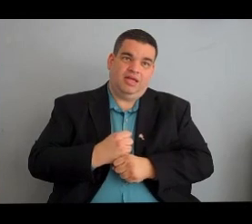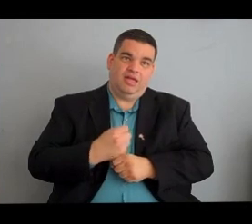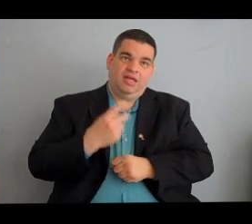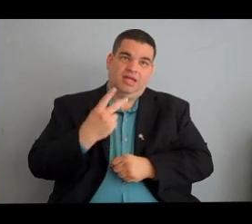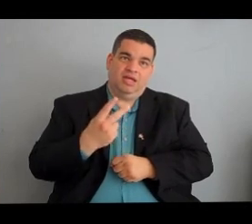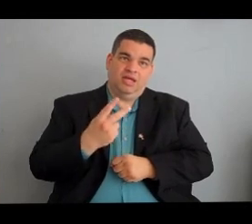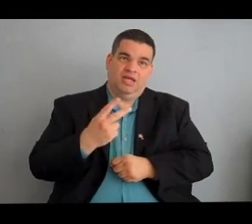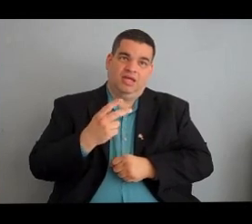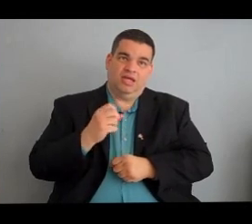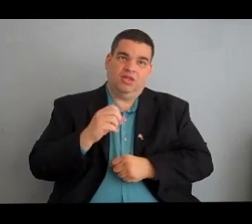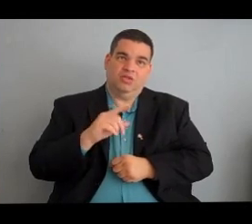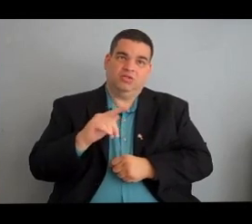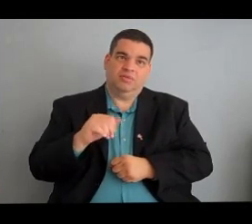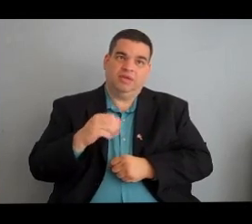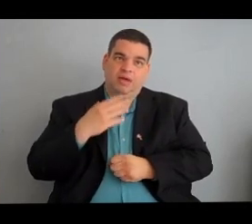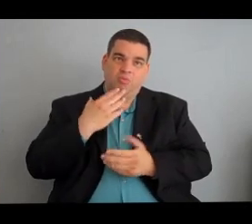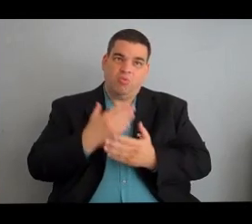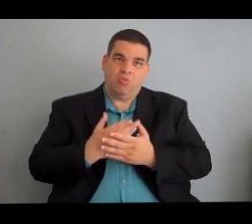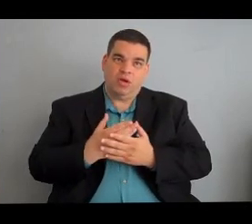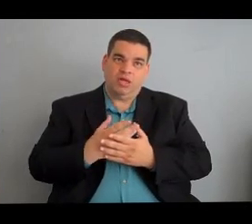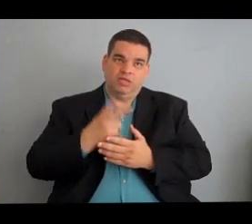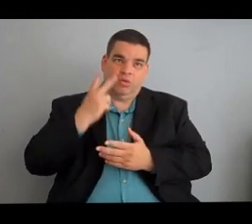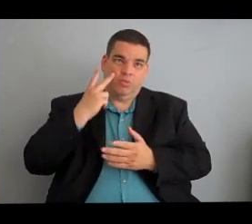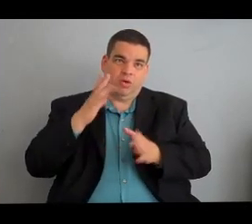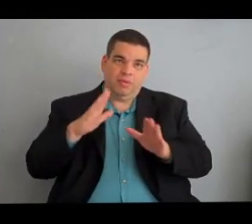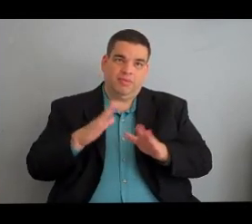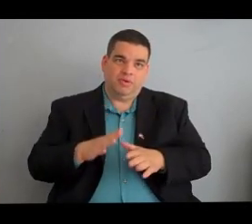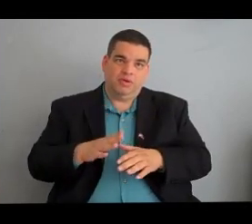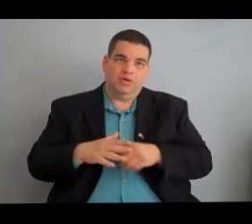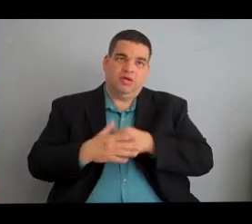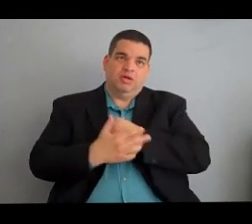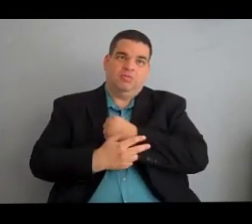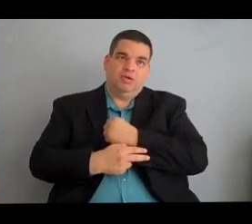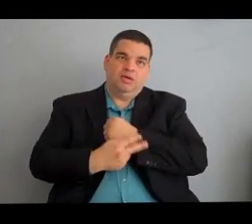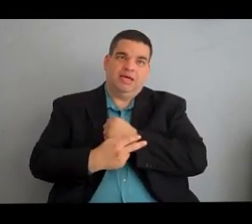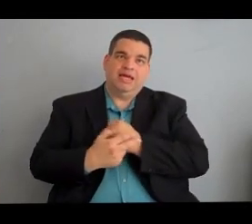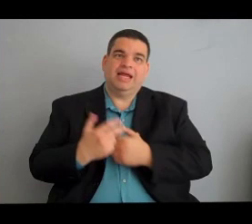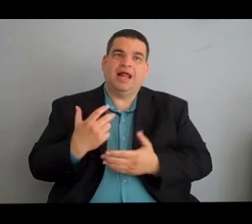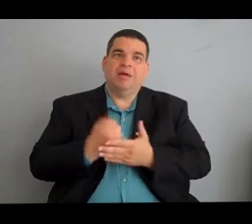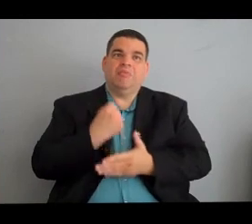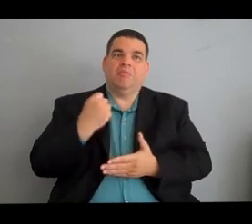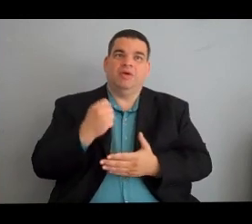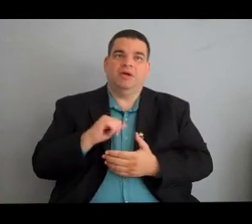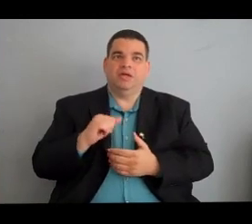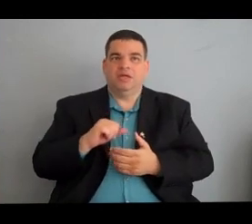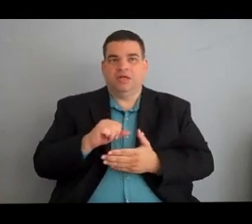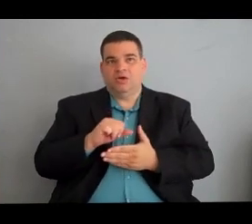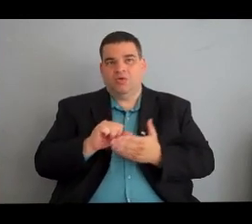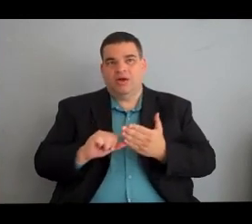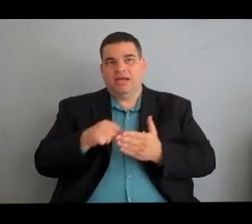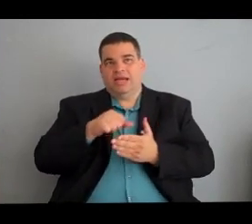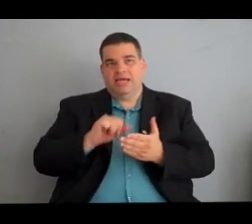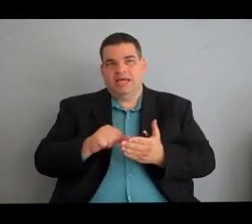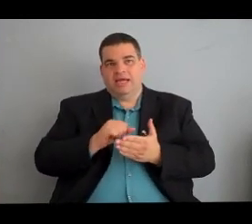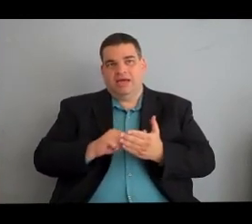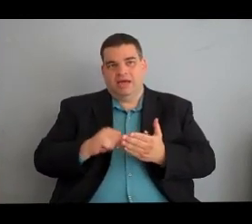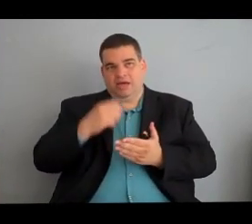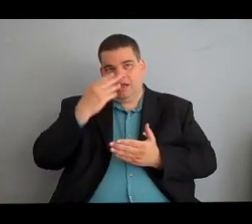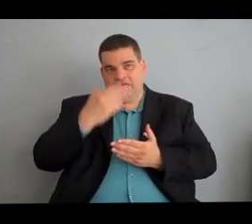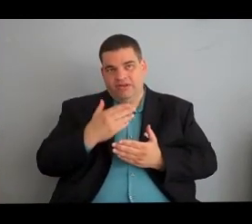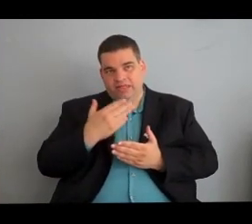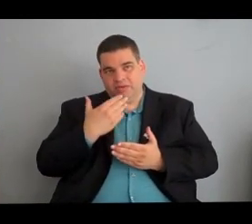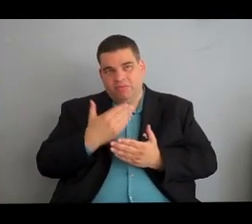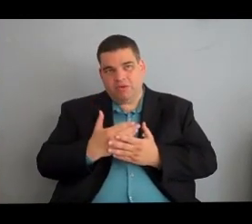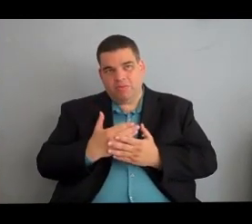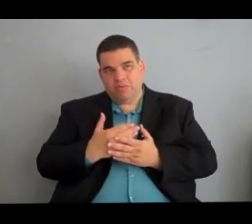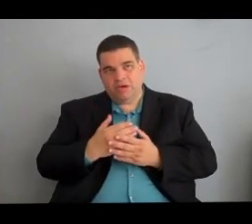es estupenda y le puedo sacar provecho, según está rayada por el delante, como es una semilla especial, la puedo tallar también